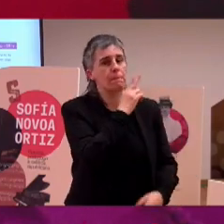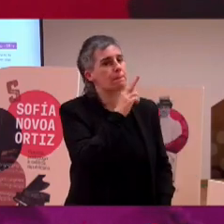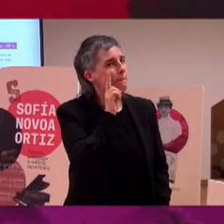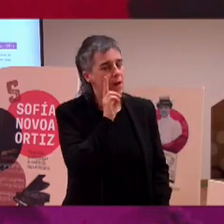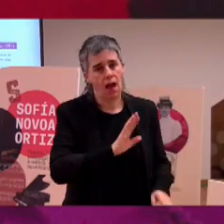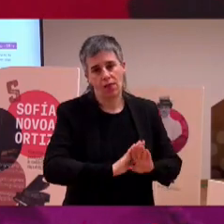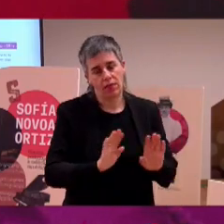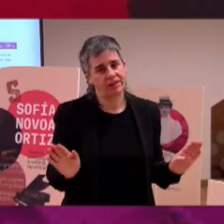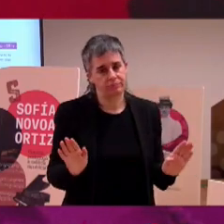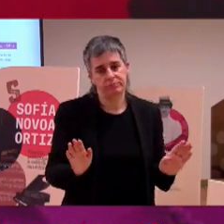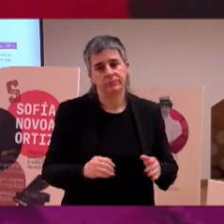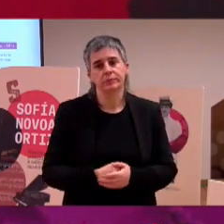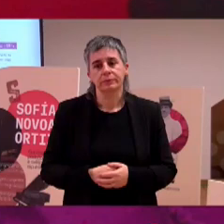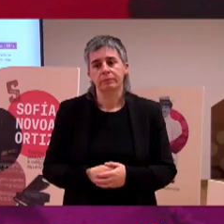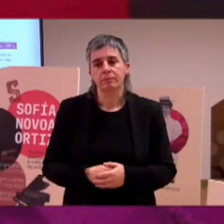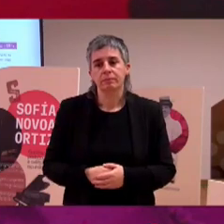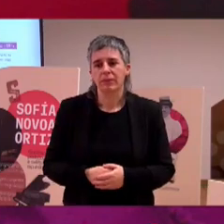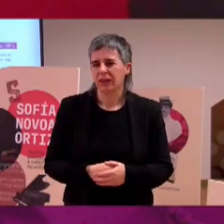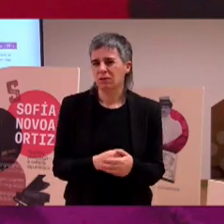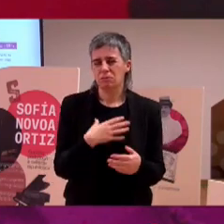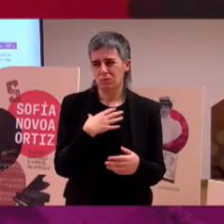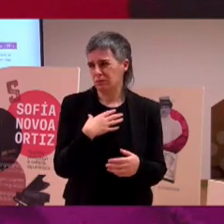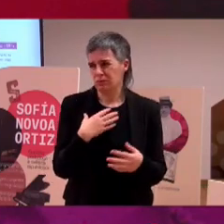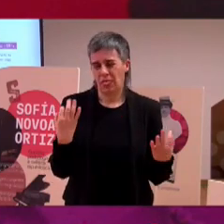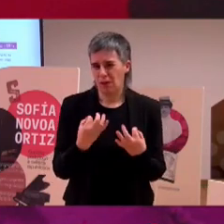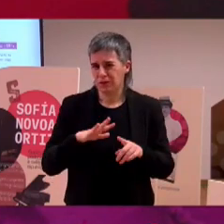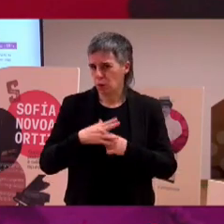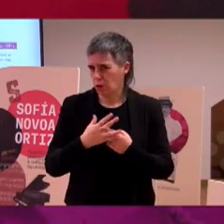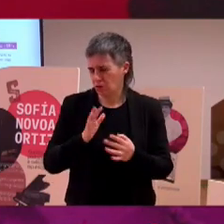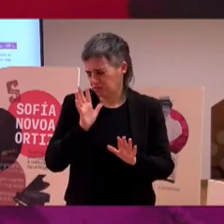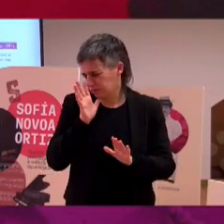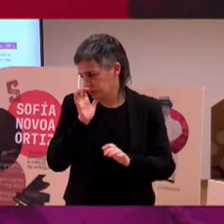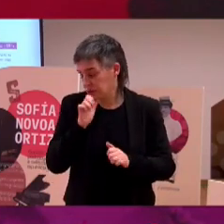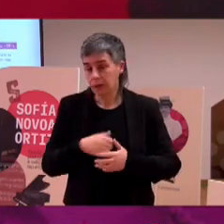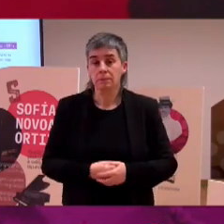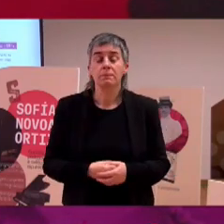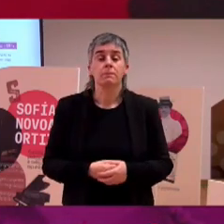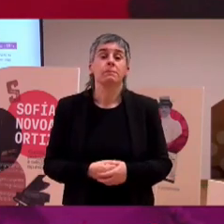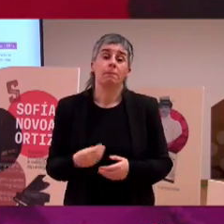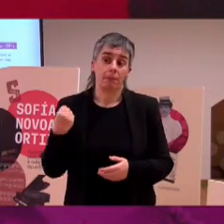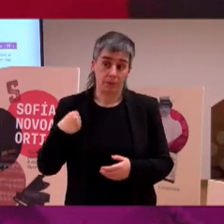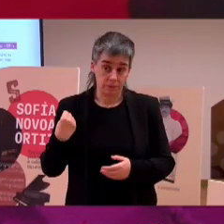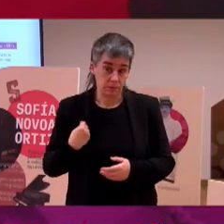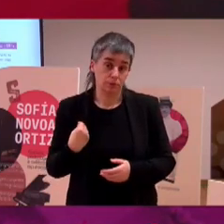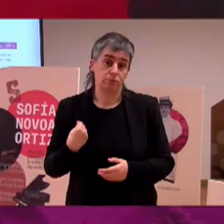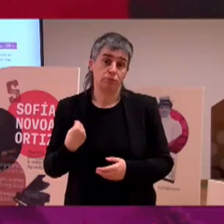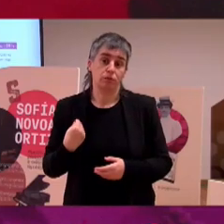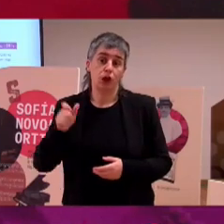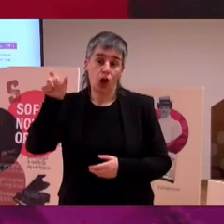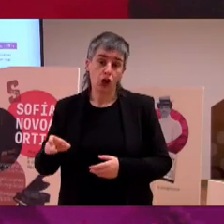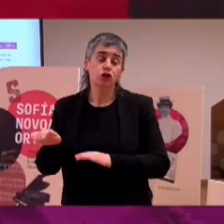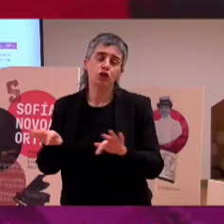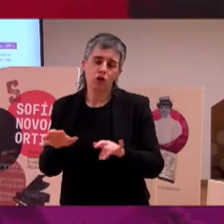sea, debeu ser terrible, terrible. Ela, tendo en conta que tiña ese